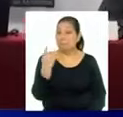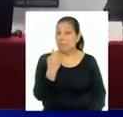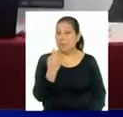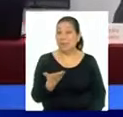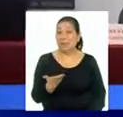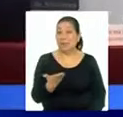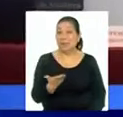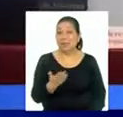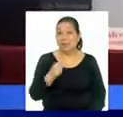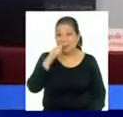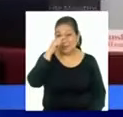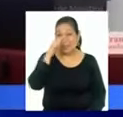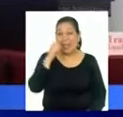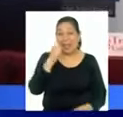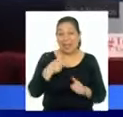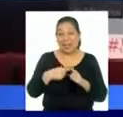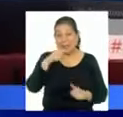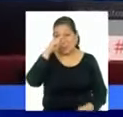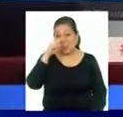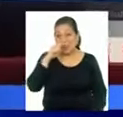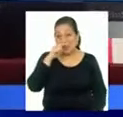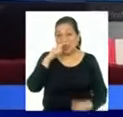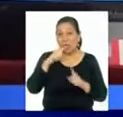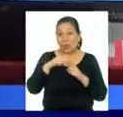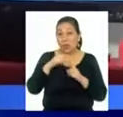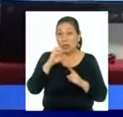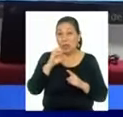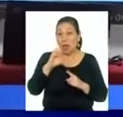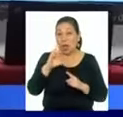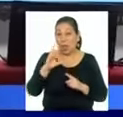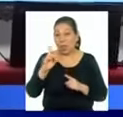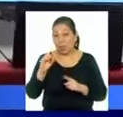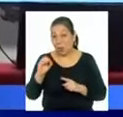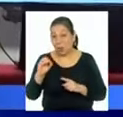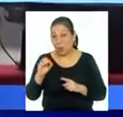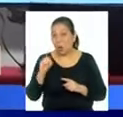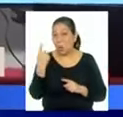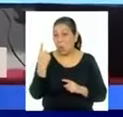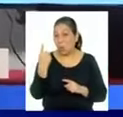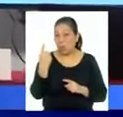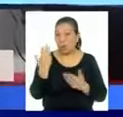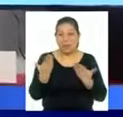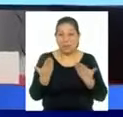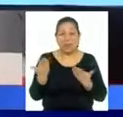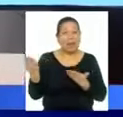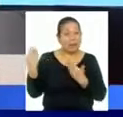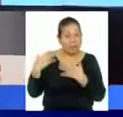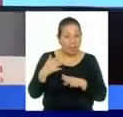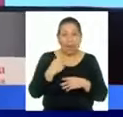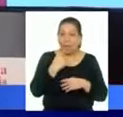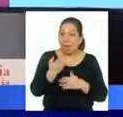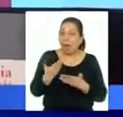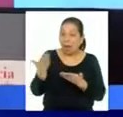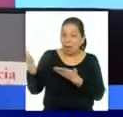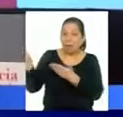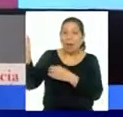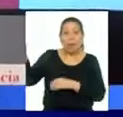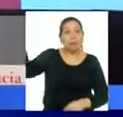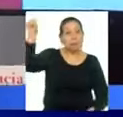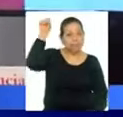caso del señor Alejandro Toledo, hay que recordar que hay dos casos que él tiene, ¿no? Uno, que ya tenía una extradición planteada y que